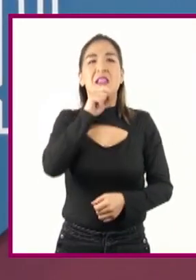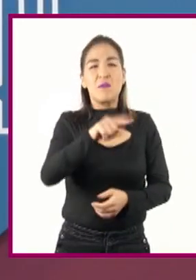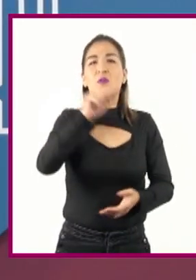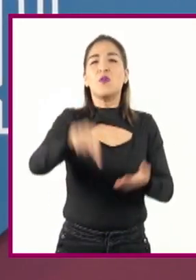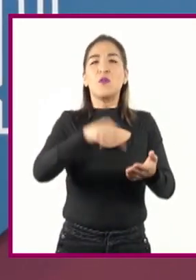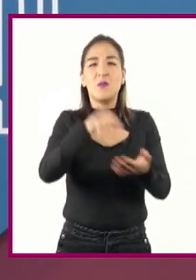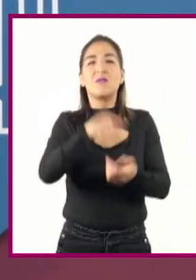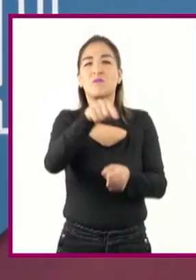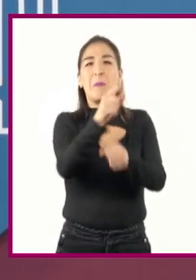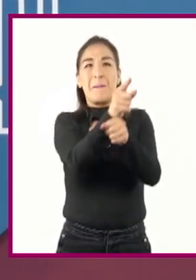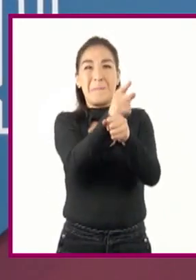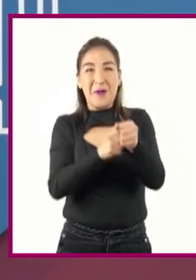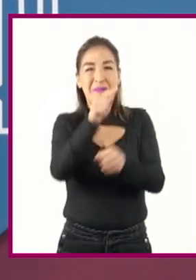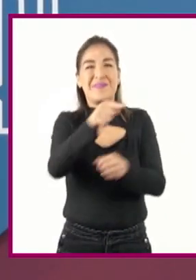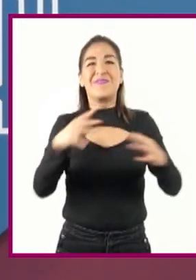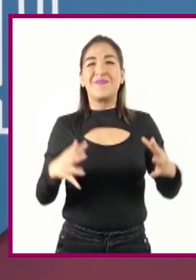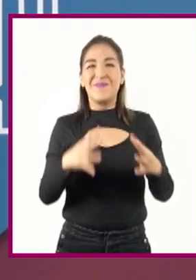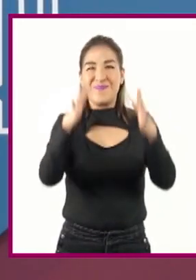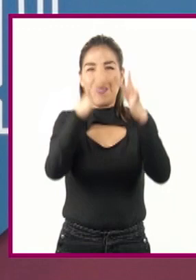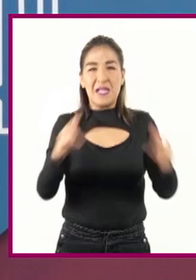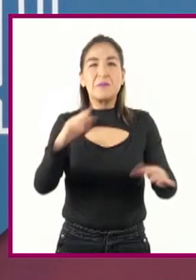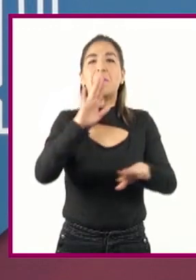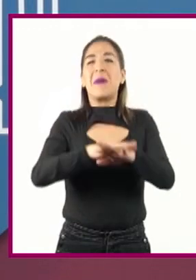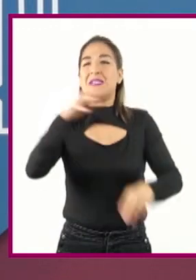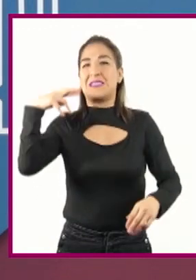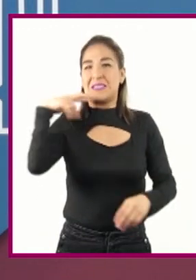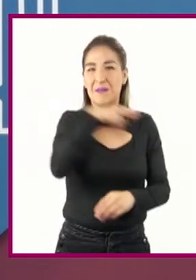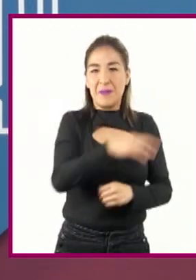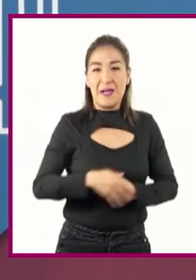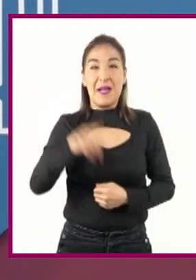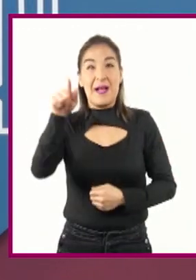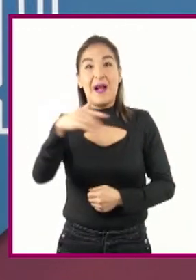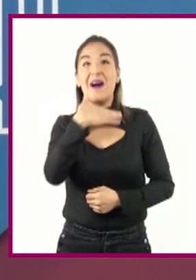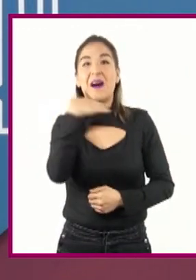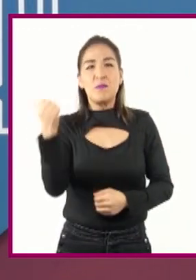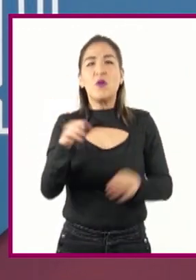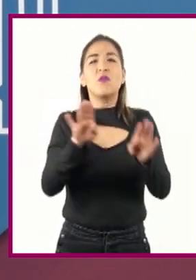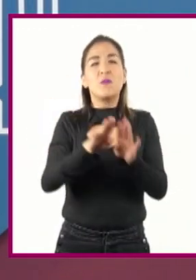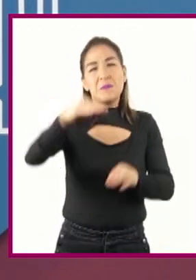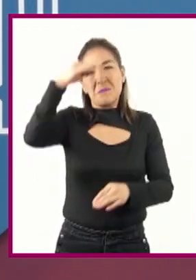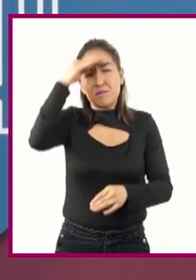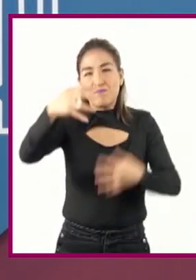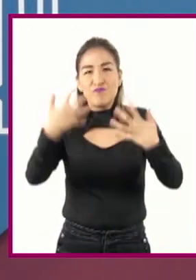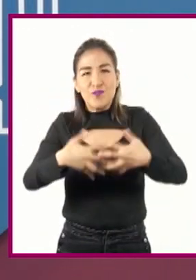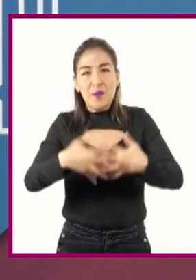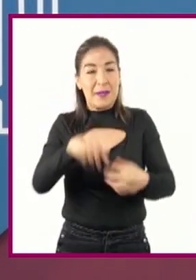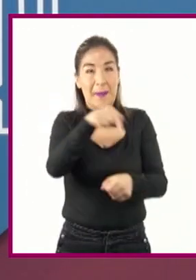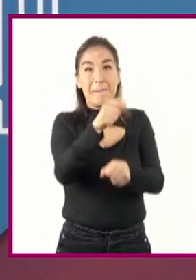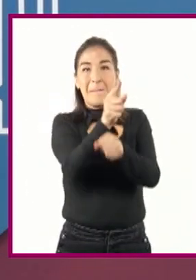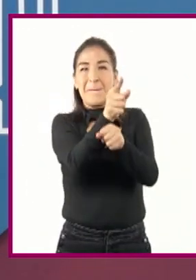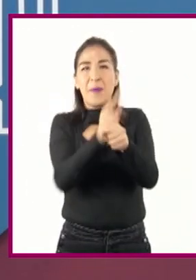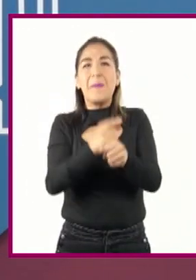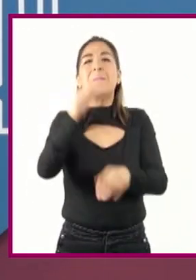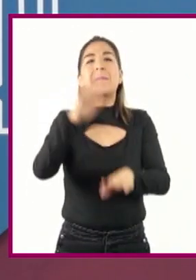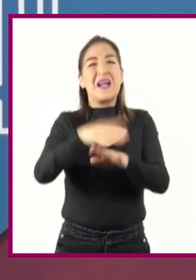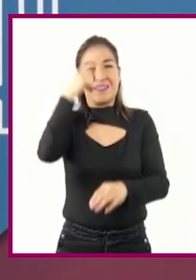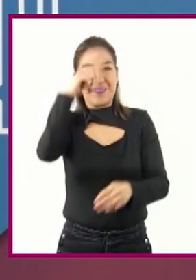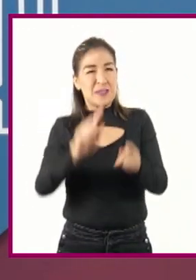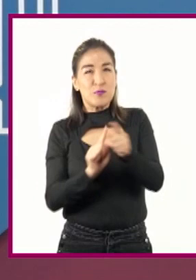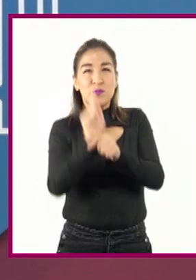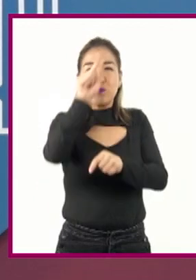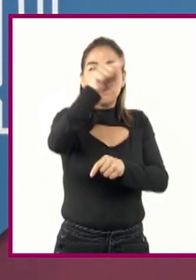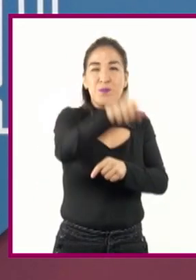cañones franceses de tiro rápido. Los alemanes fabricaron cañones de gran alcance